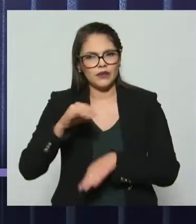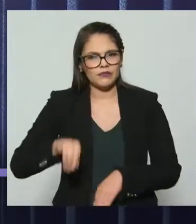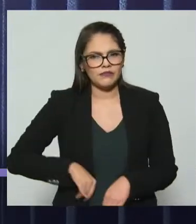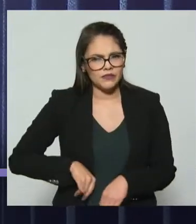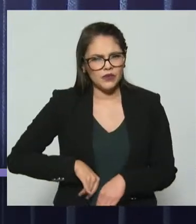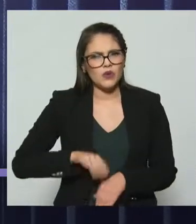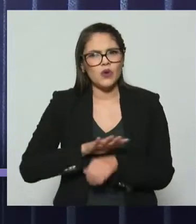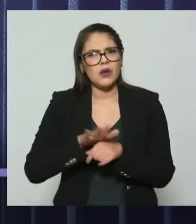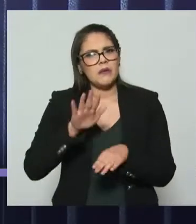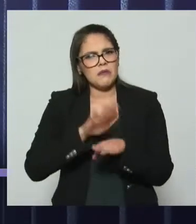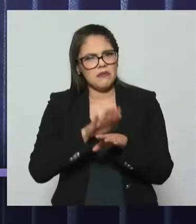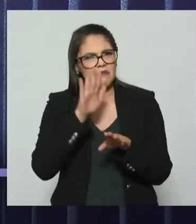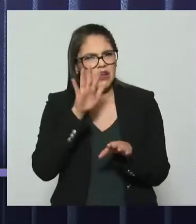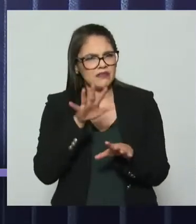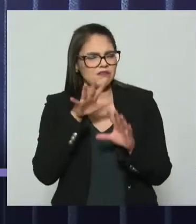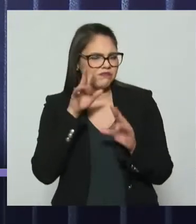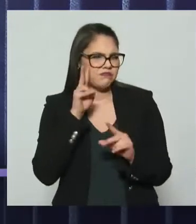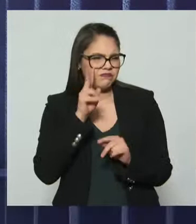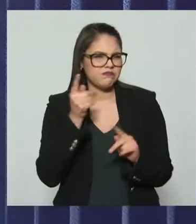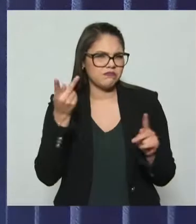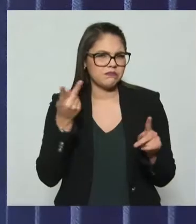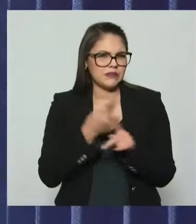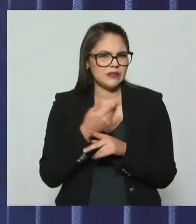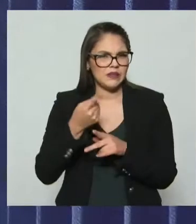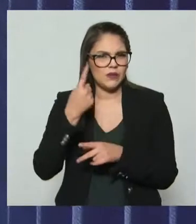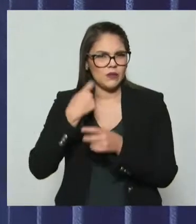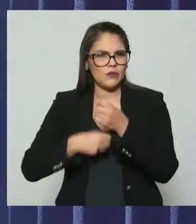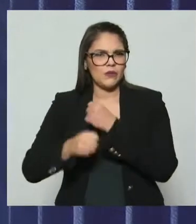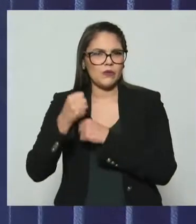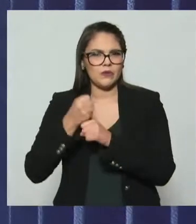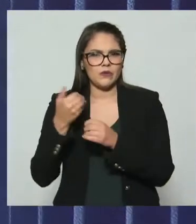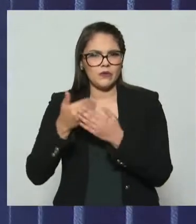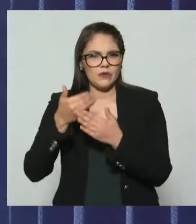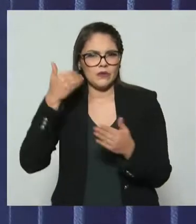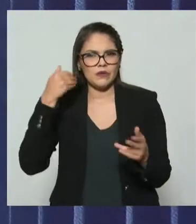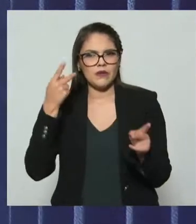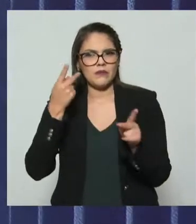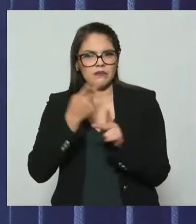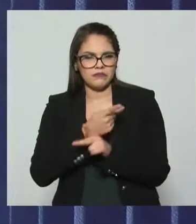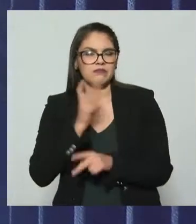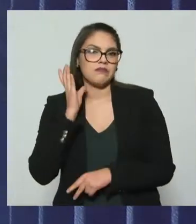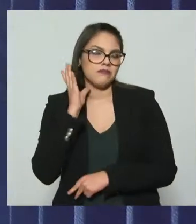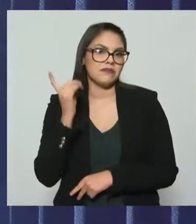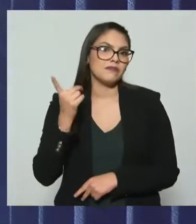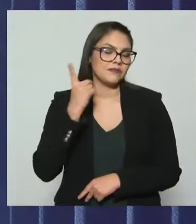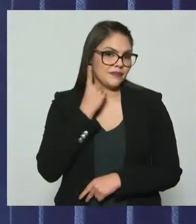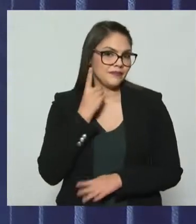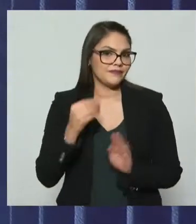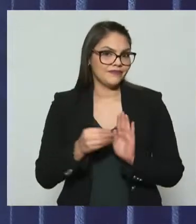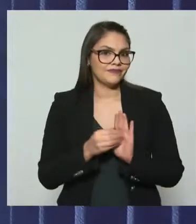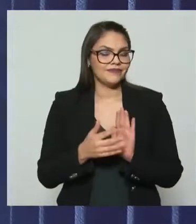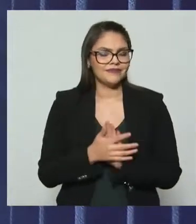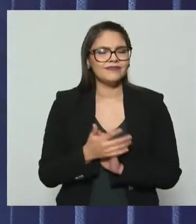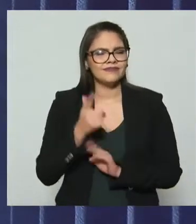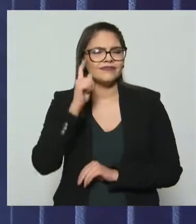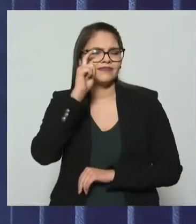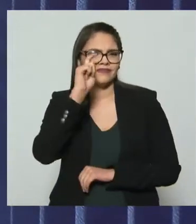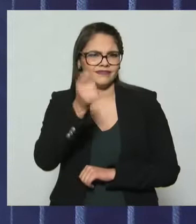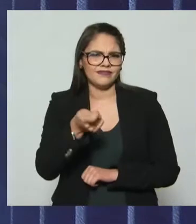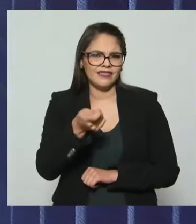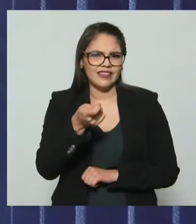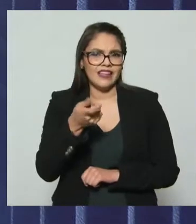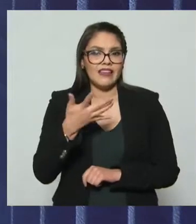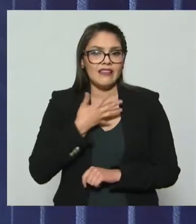lo más destacado que en el año pasado se registró en el Congreso local de la Ciudad de México. Estamos hablando de que